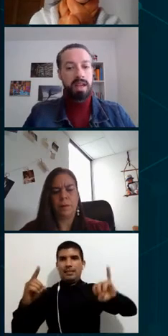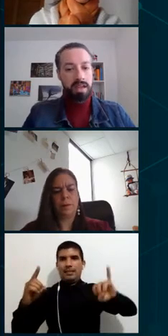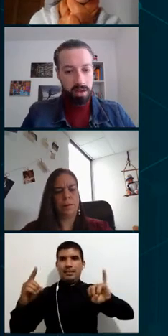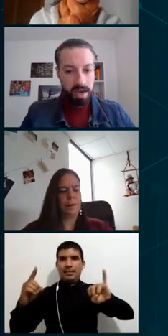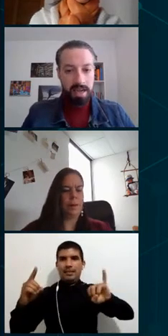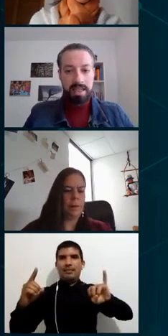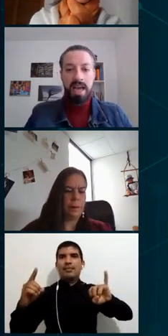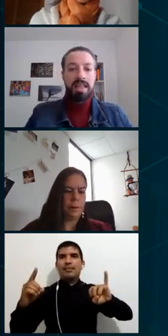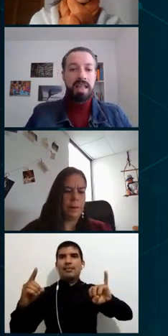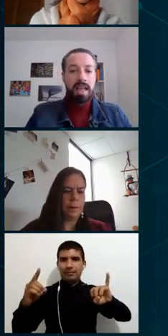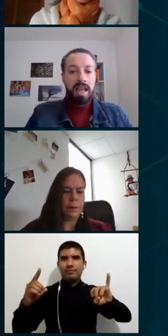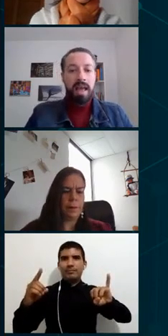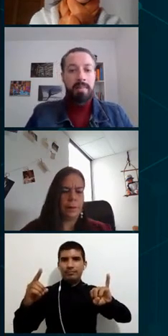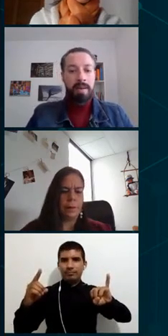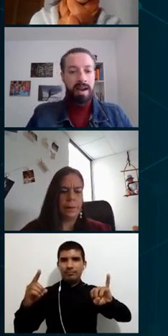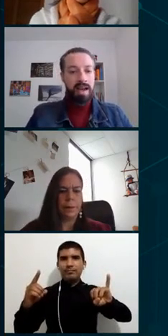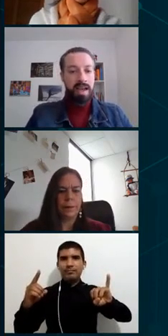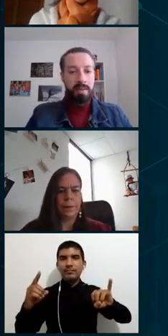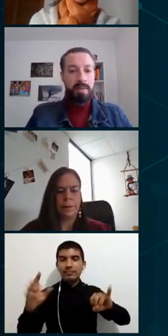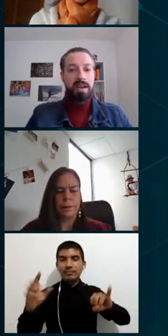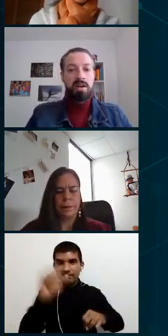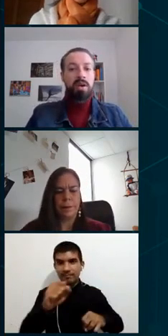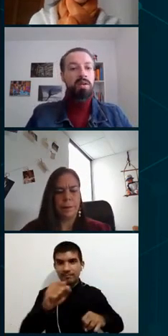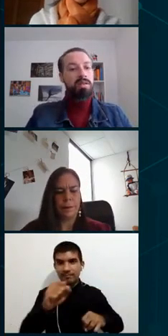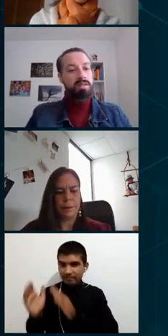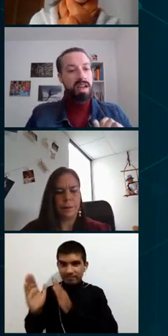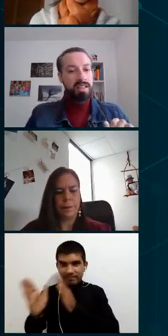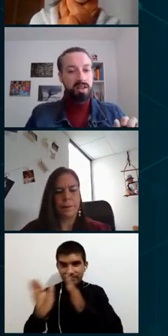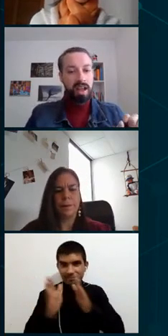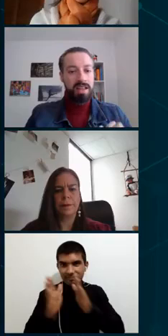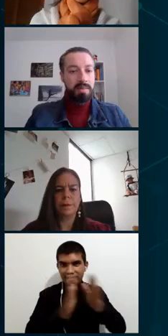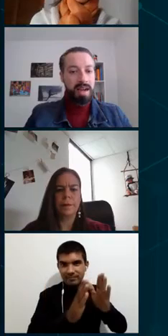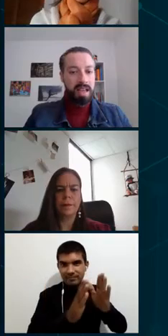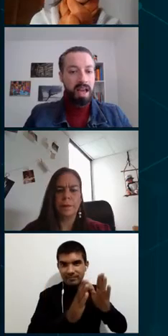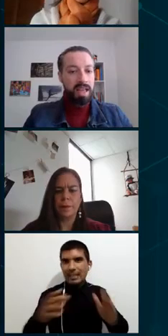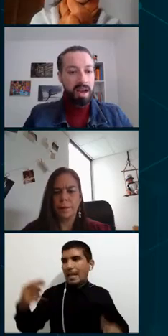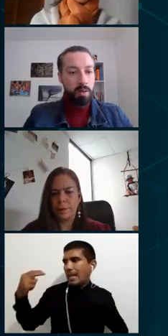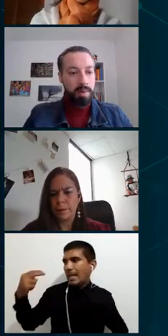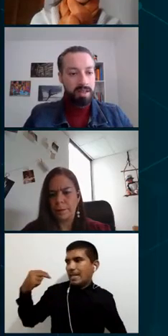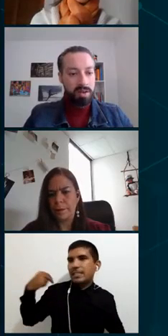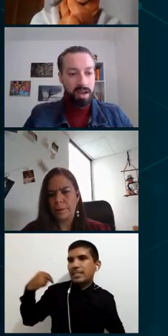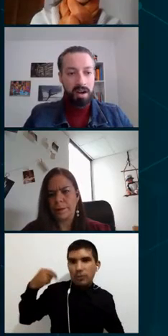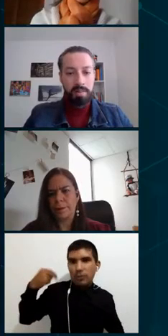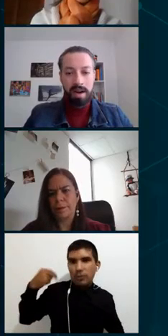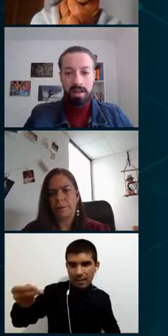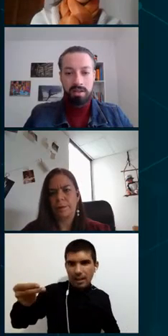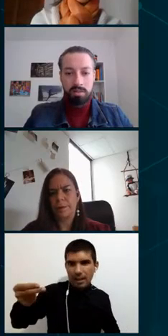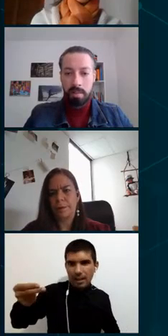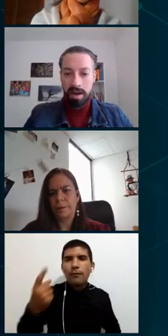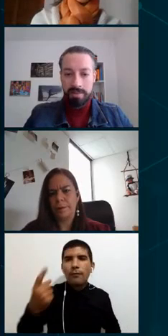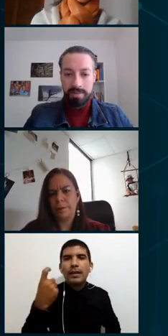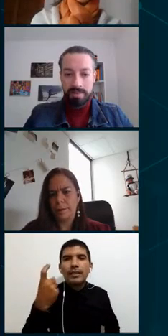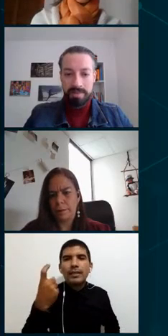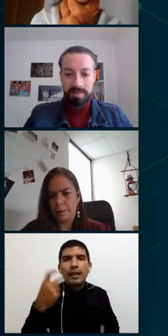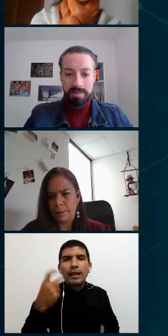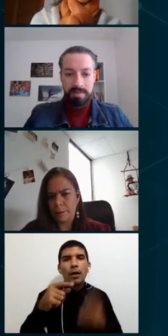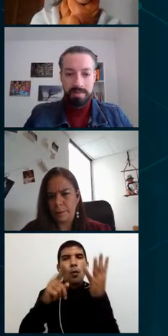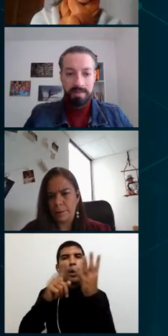nuevamente pues con la interacción en el chat para ver cómo concluye la historia de María y la compra de su regalo para su